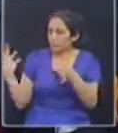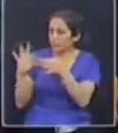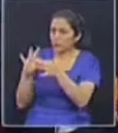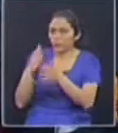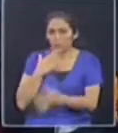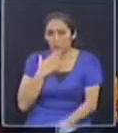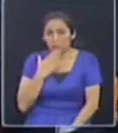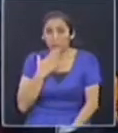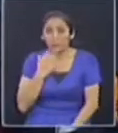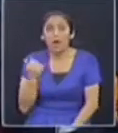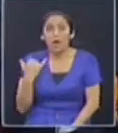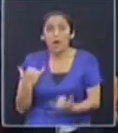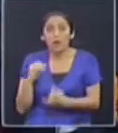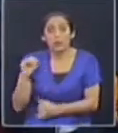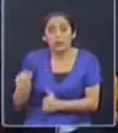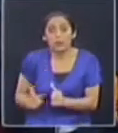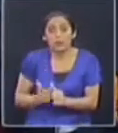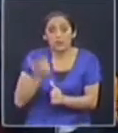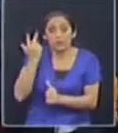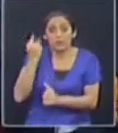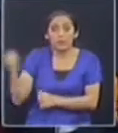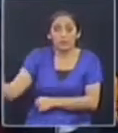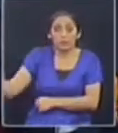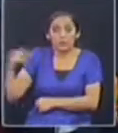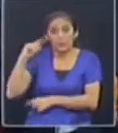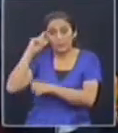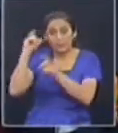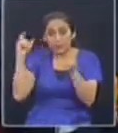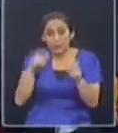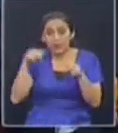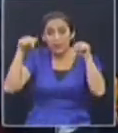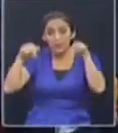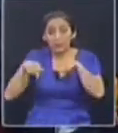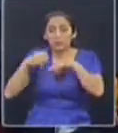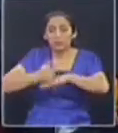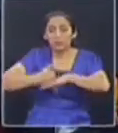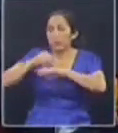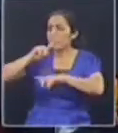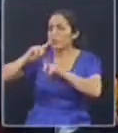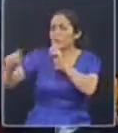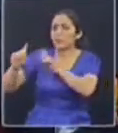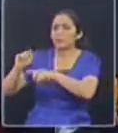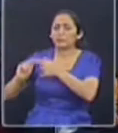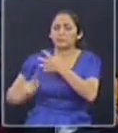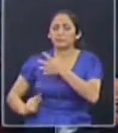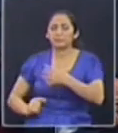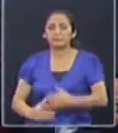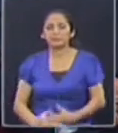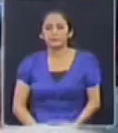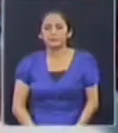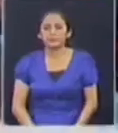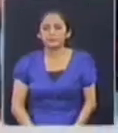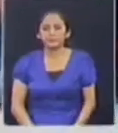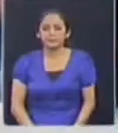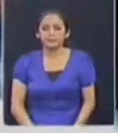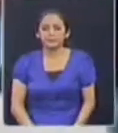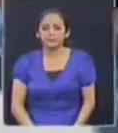una diligencia para esclarecer la trama de corrupción detectada en los sectores estratégicos.